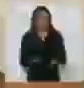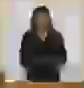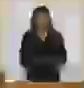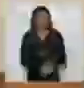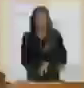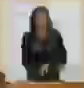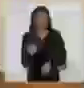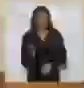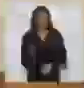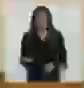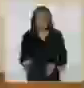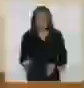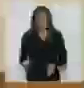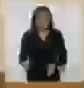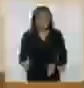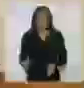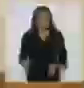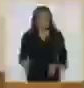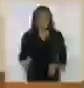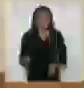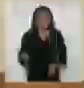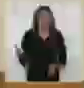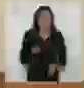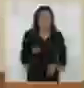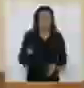De verdad que sí. Necesita